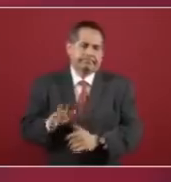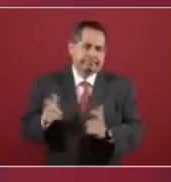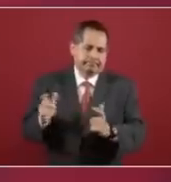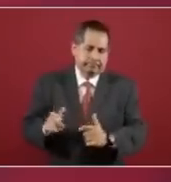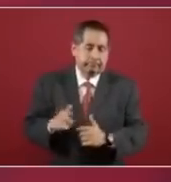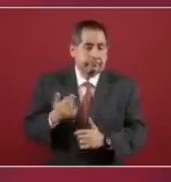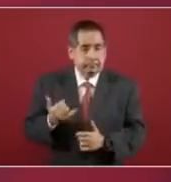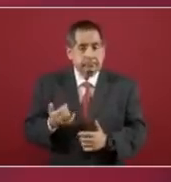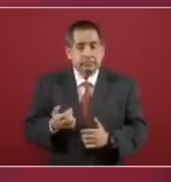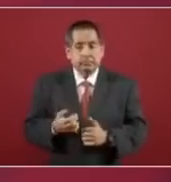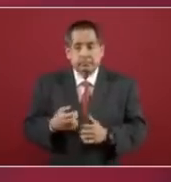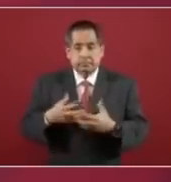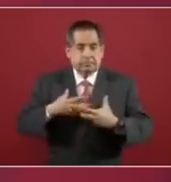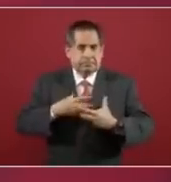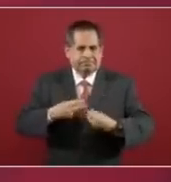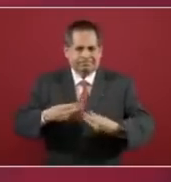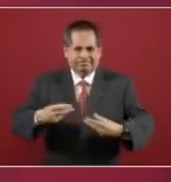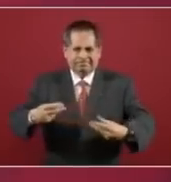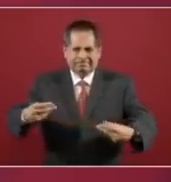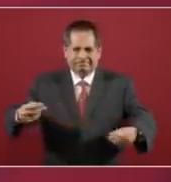eran epidemias